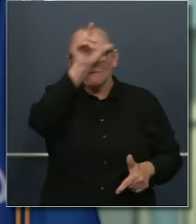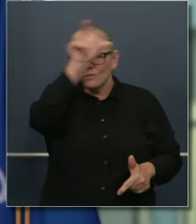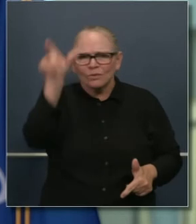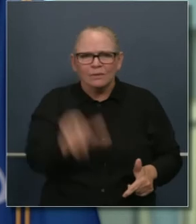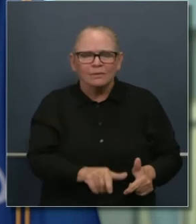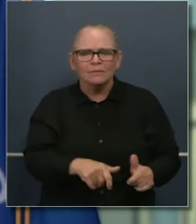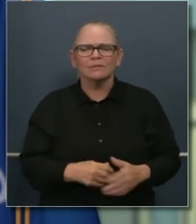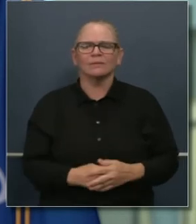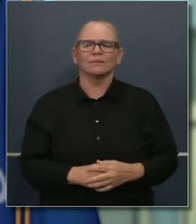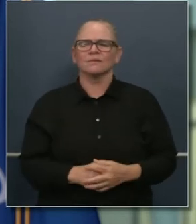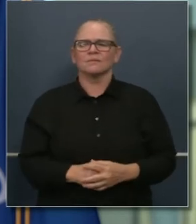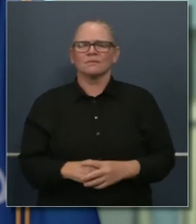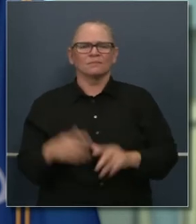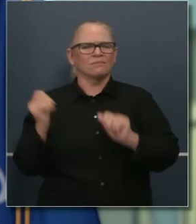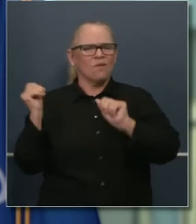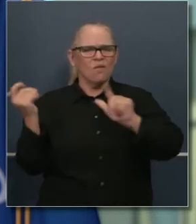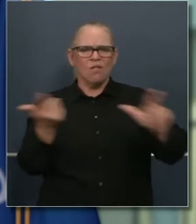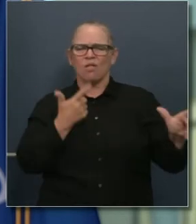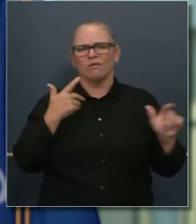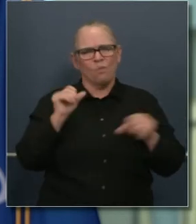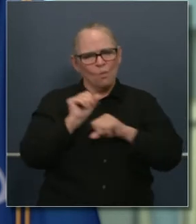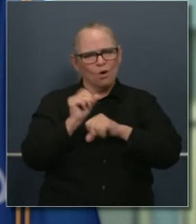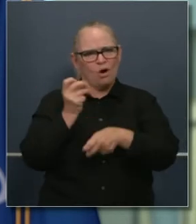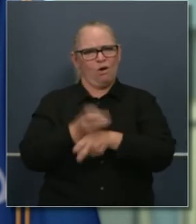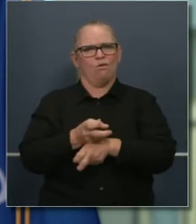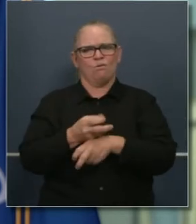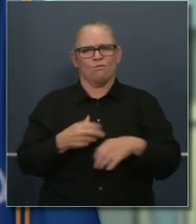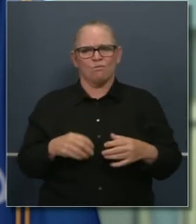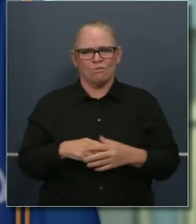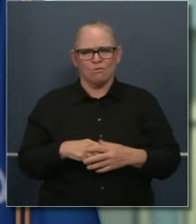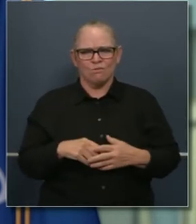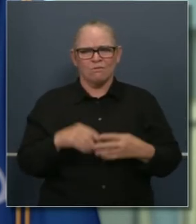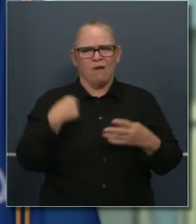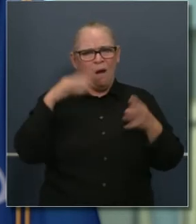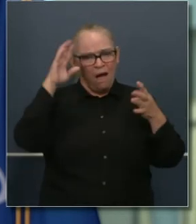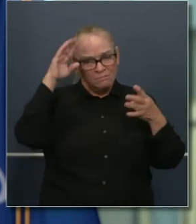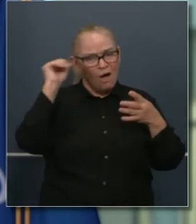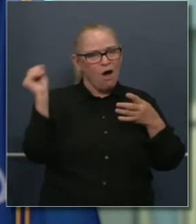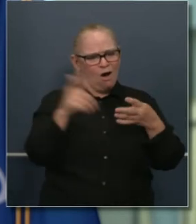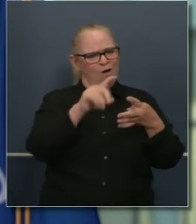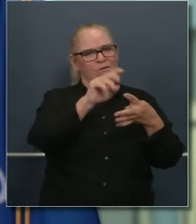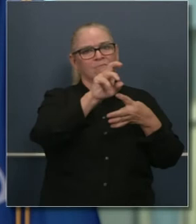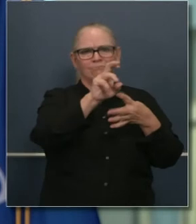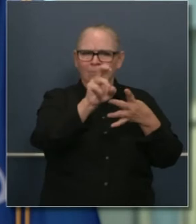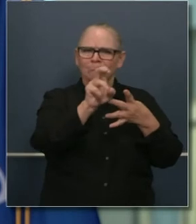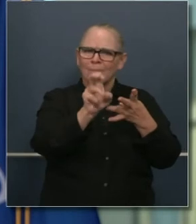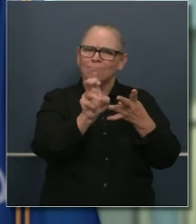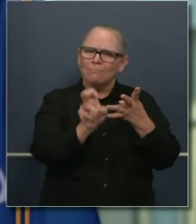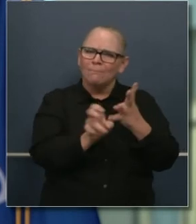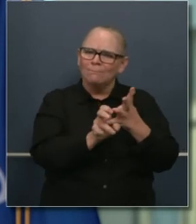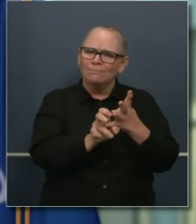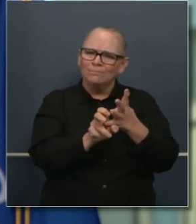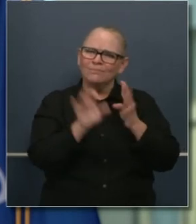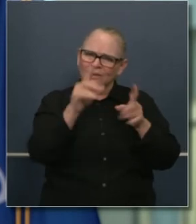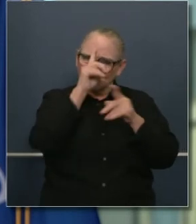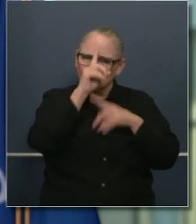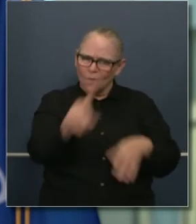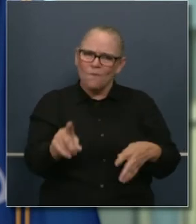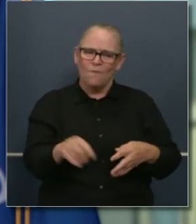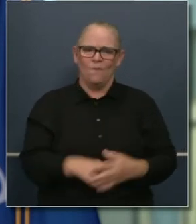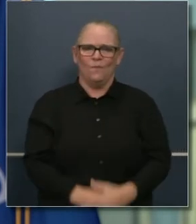tratar de movernos positivamente a través de estos esquemas de colores no que estemos saltando de un color a otro